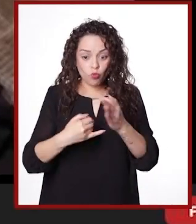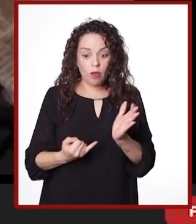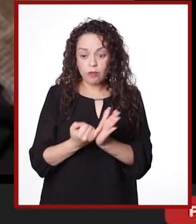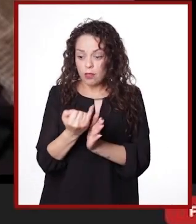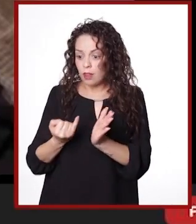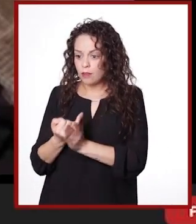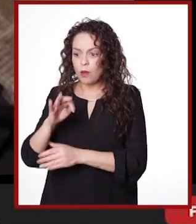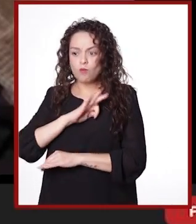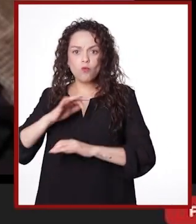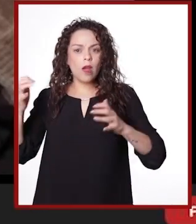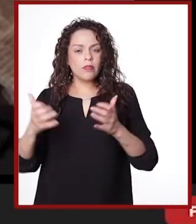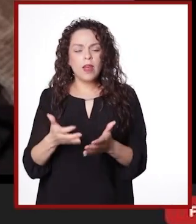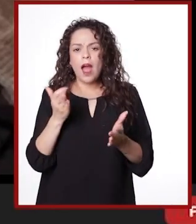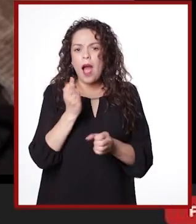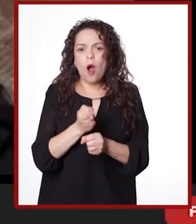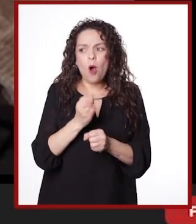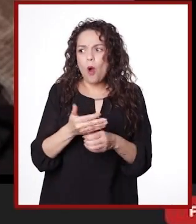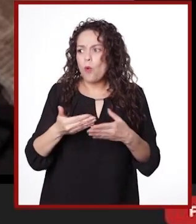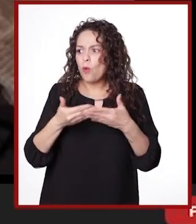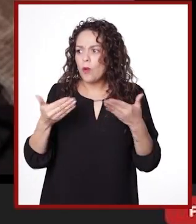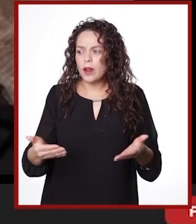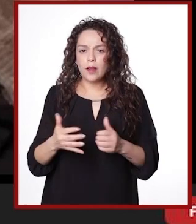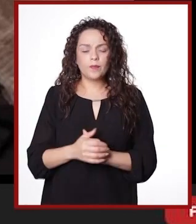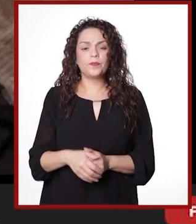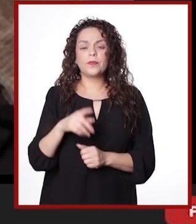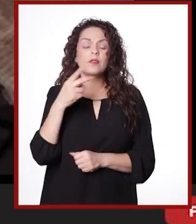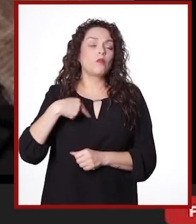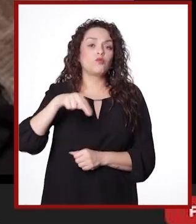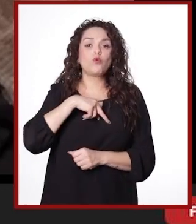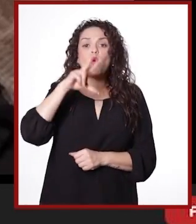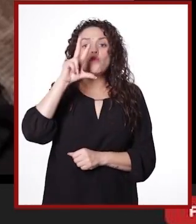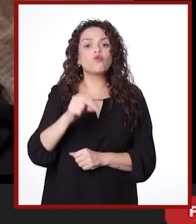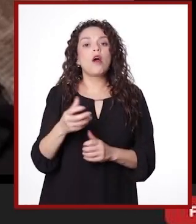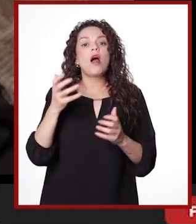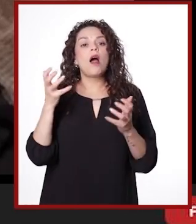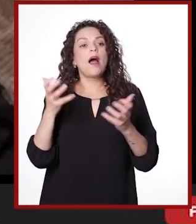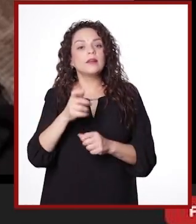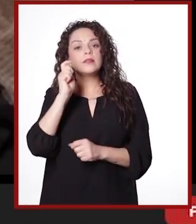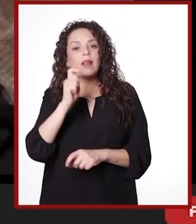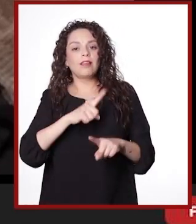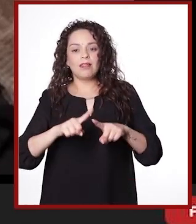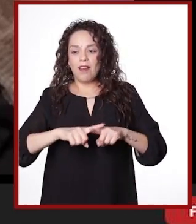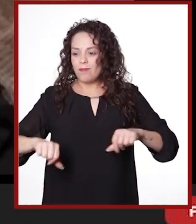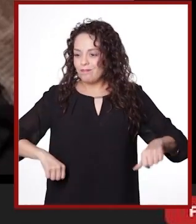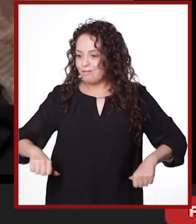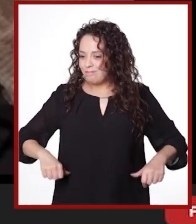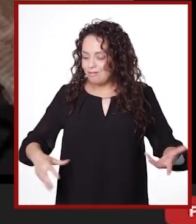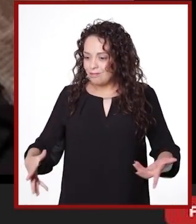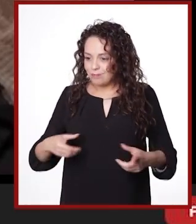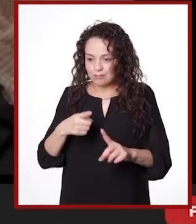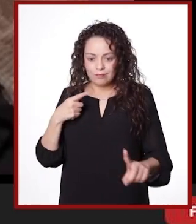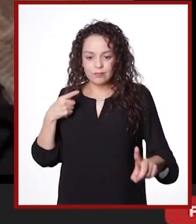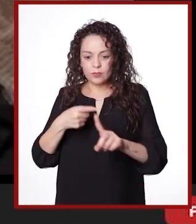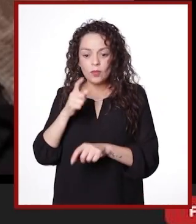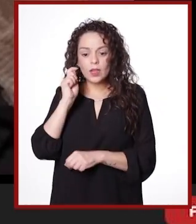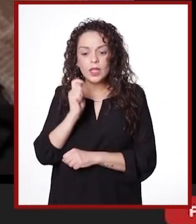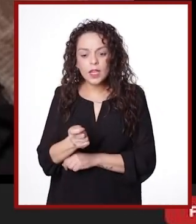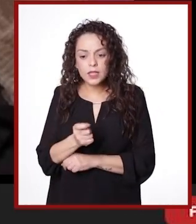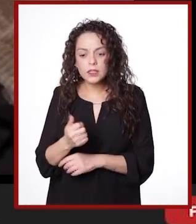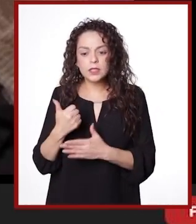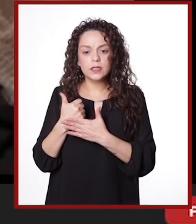hoy en día, mismo que no somos activistas o algo así, están completamente dirigiendo,